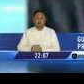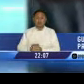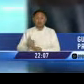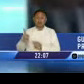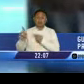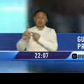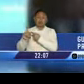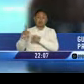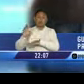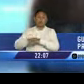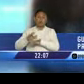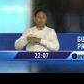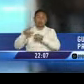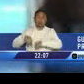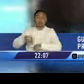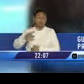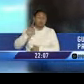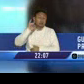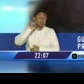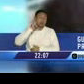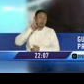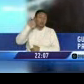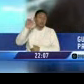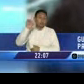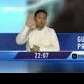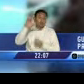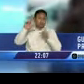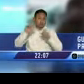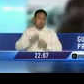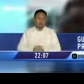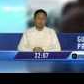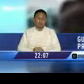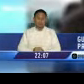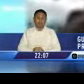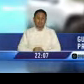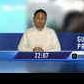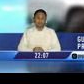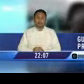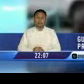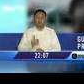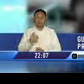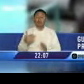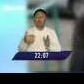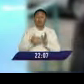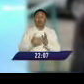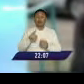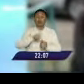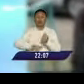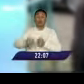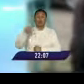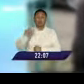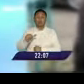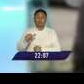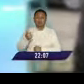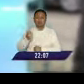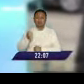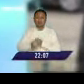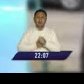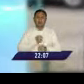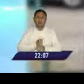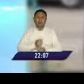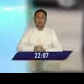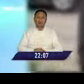presunta responsable de pornografía infantil, delito perpetrado en contra de su propia hija de tan solo 10